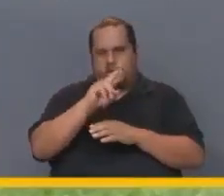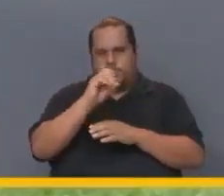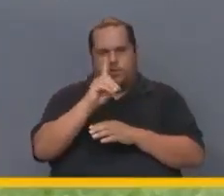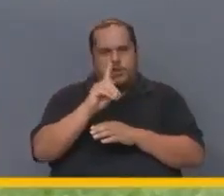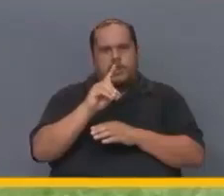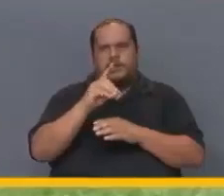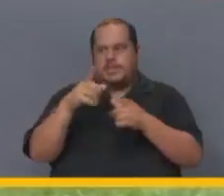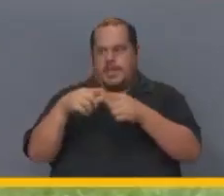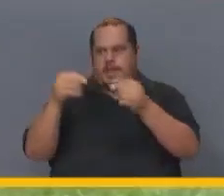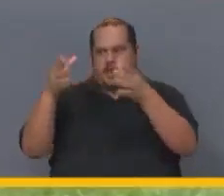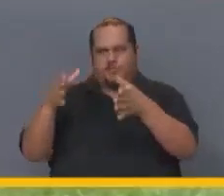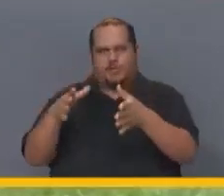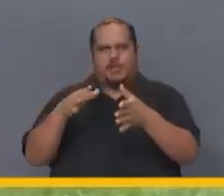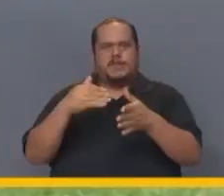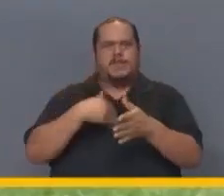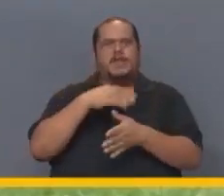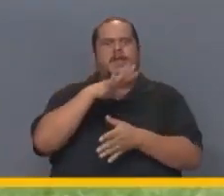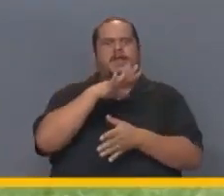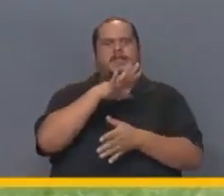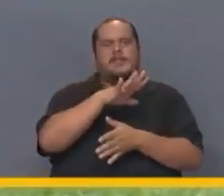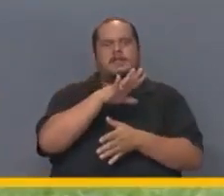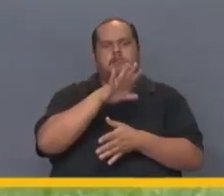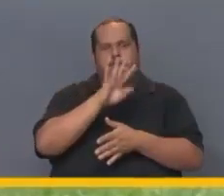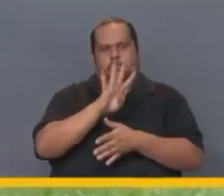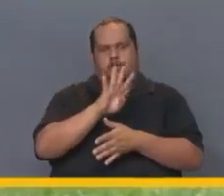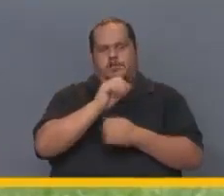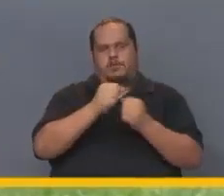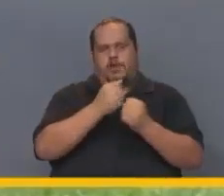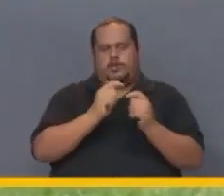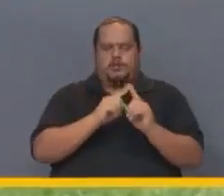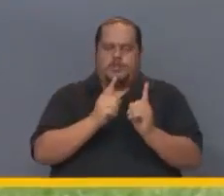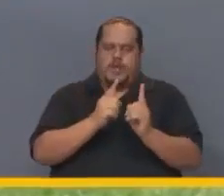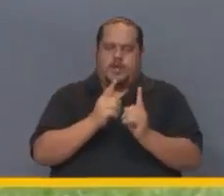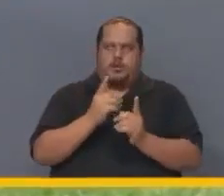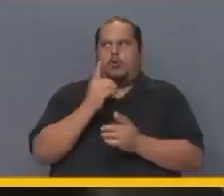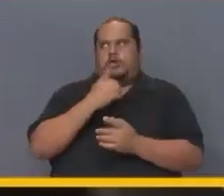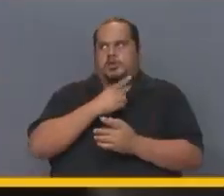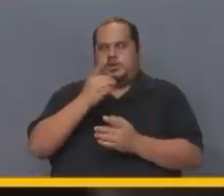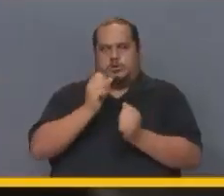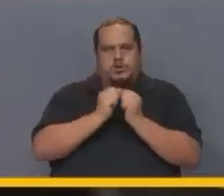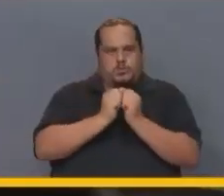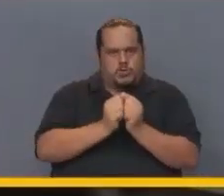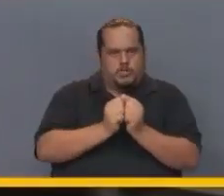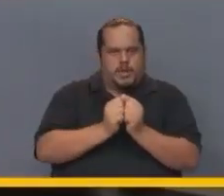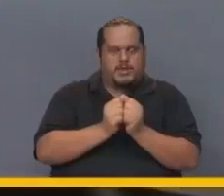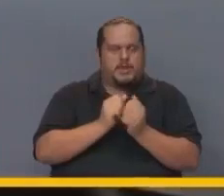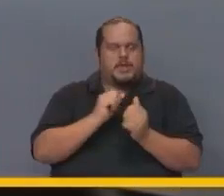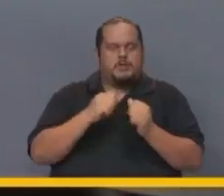pero solo Dios sabe. Así que mientras las ganas estén y el rendimiento acompañen, ahí vamos a seguir.